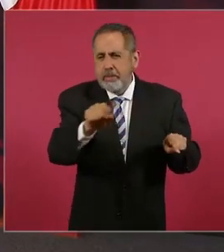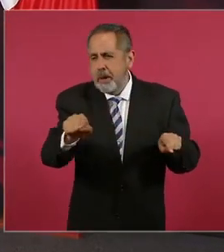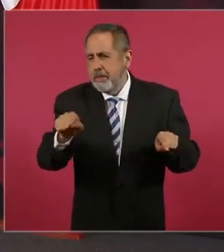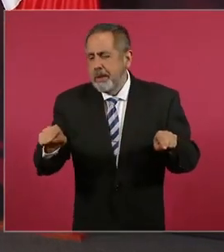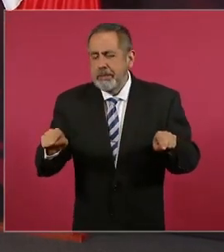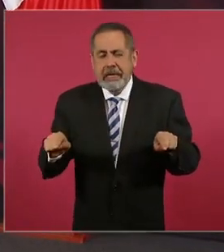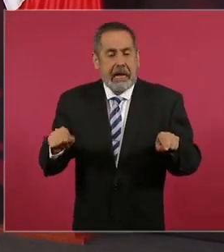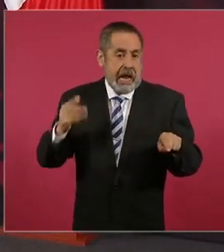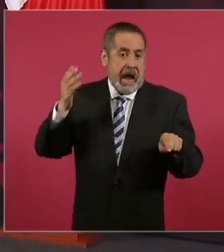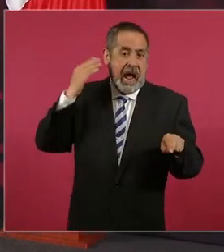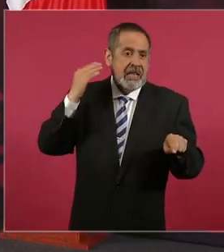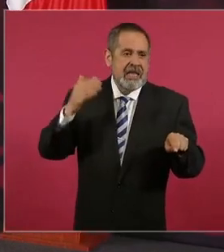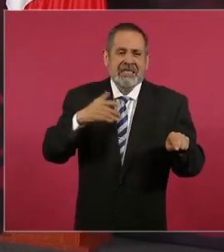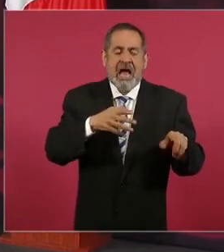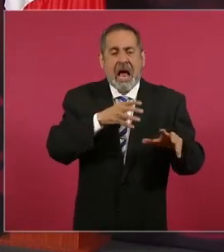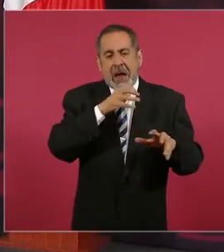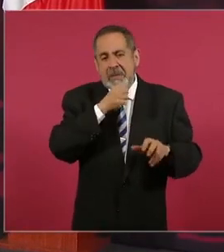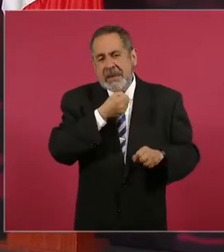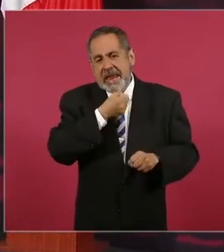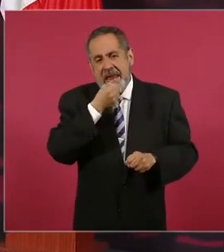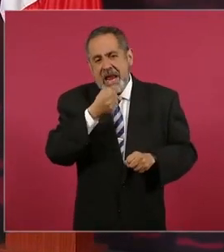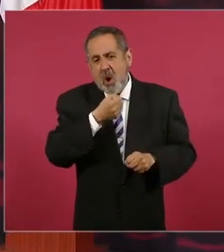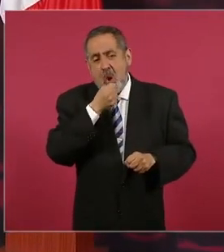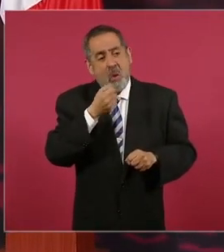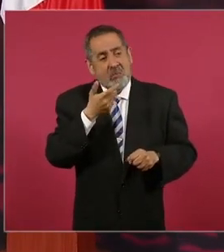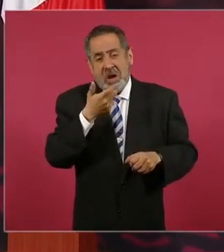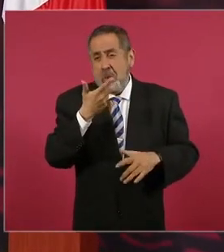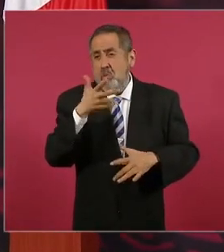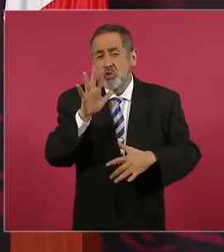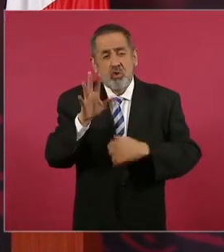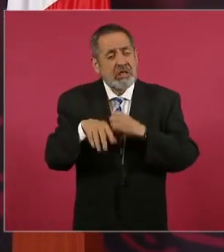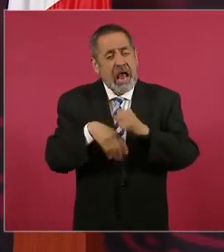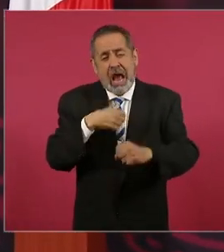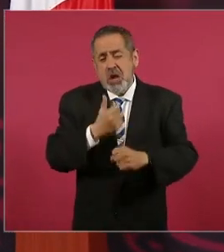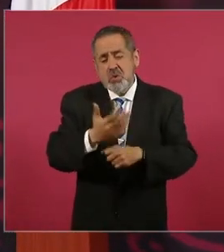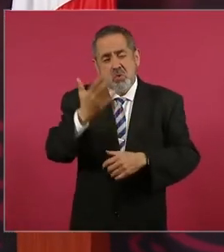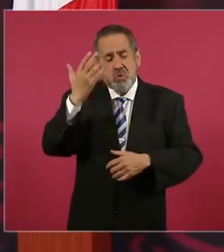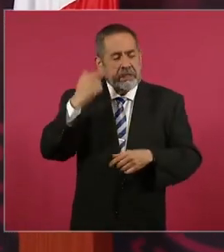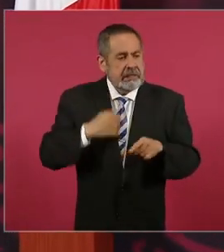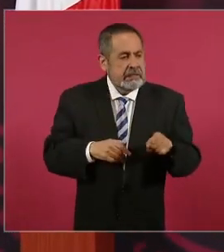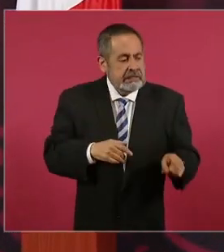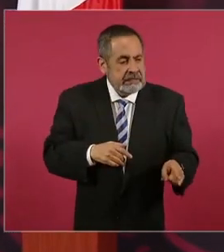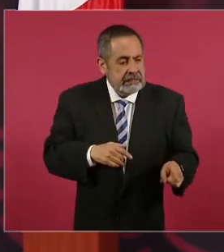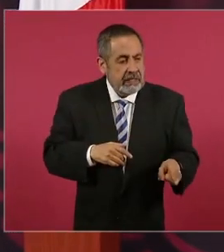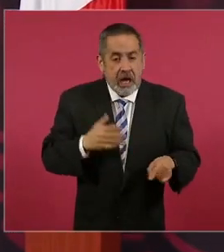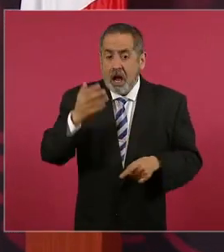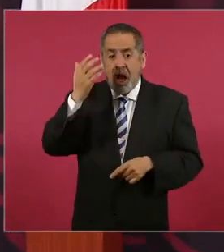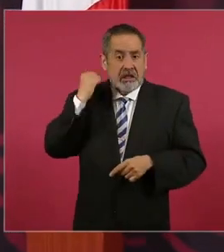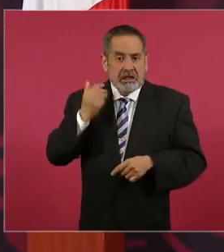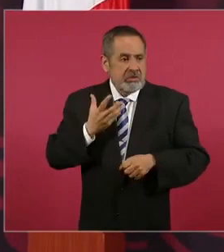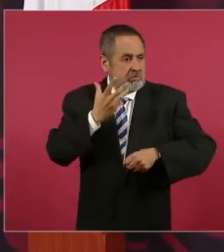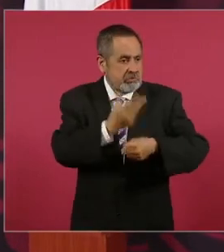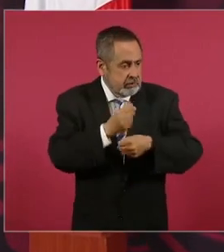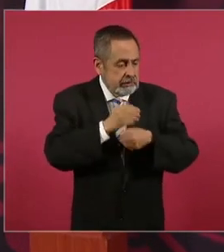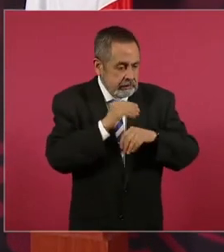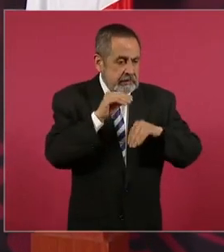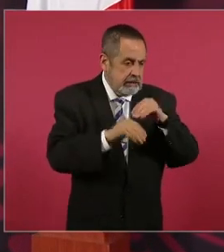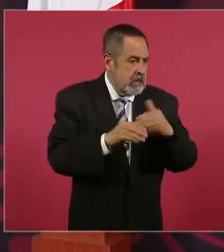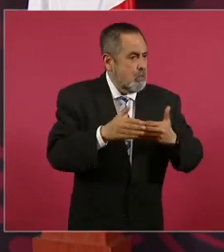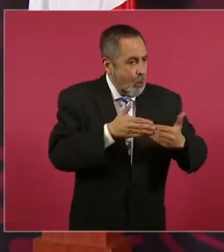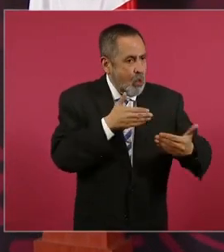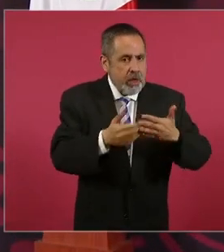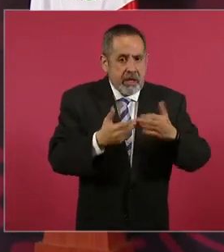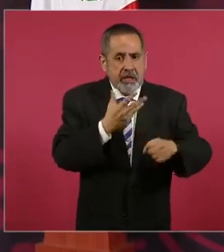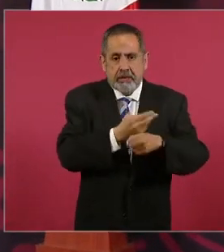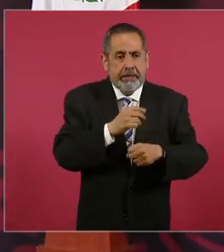ya datan de décadas y desde entonces no